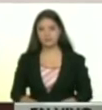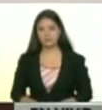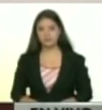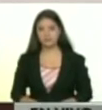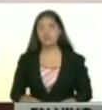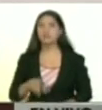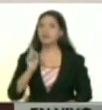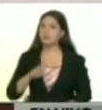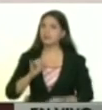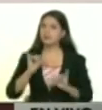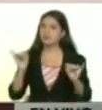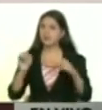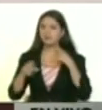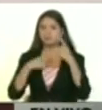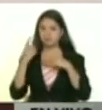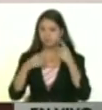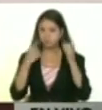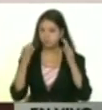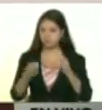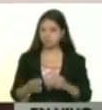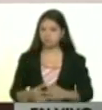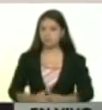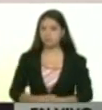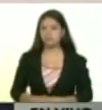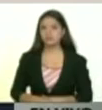También hemos establecido